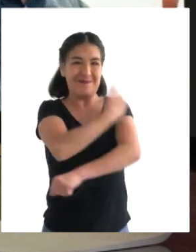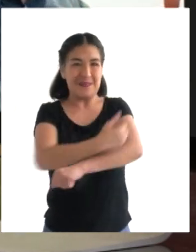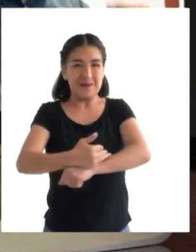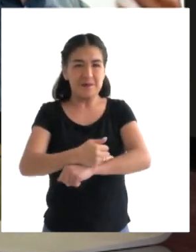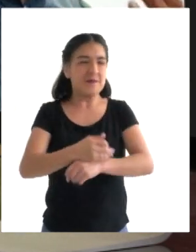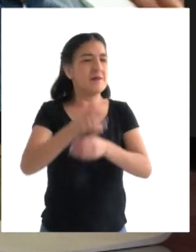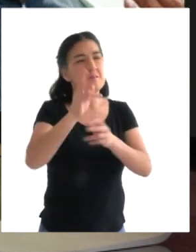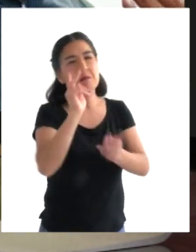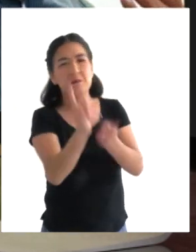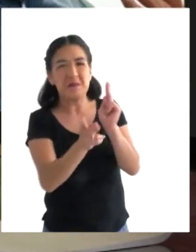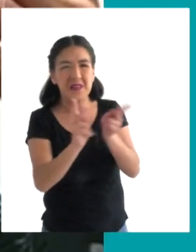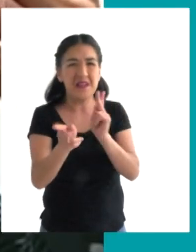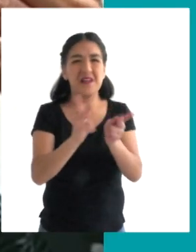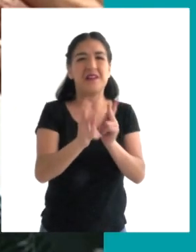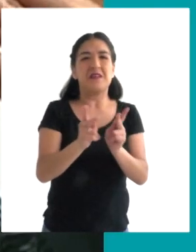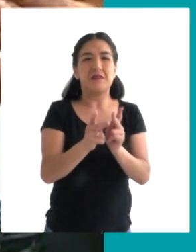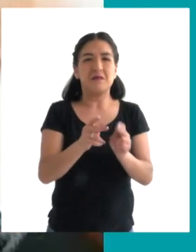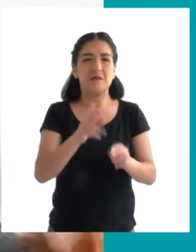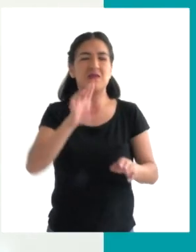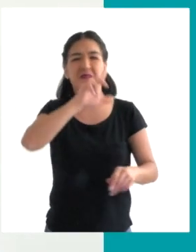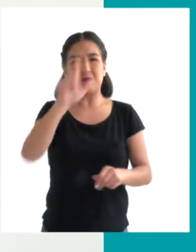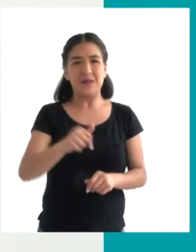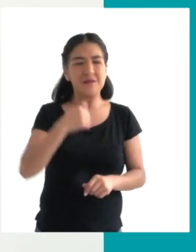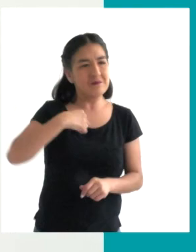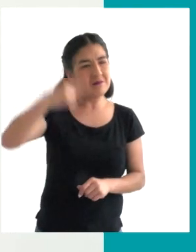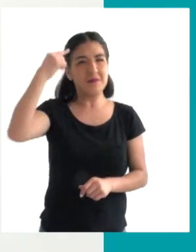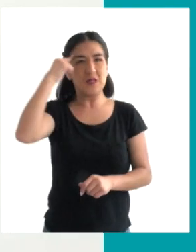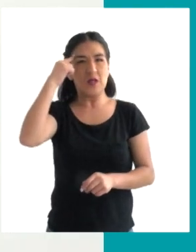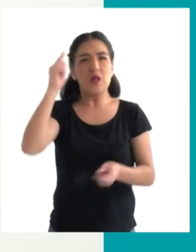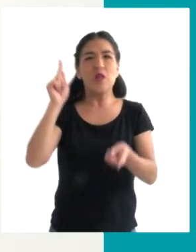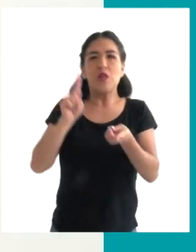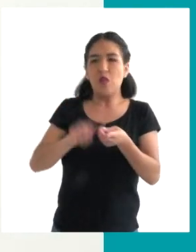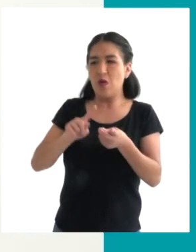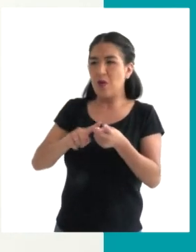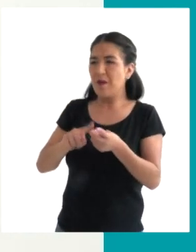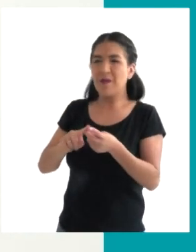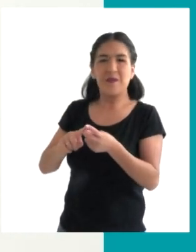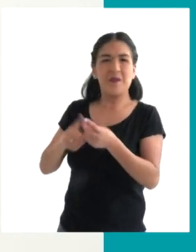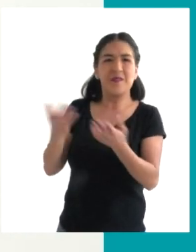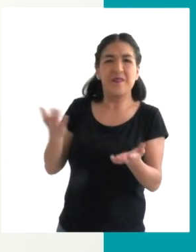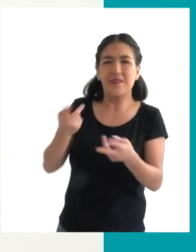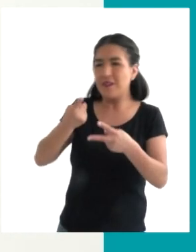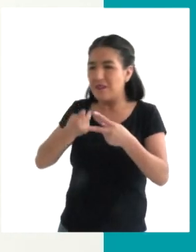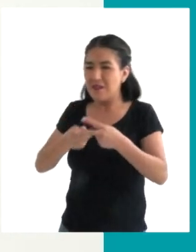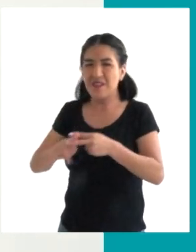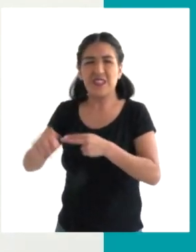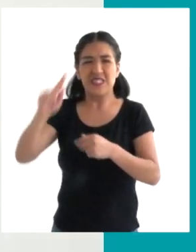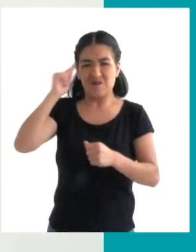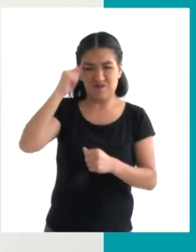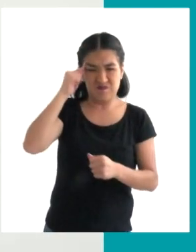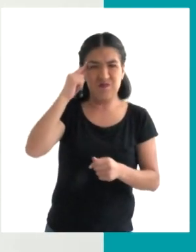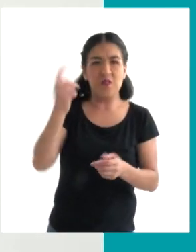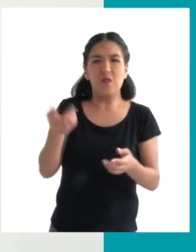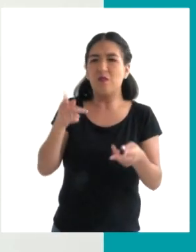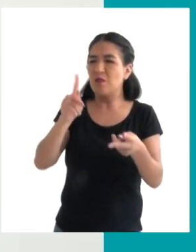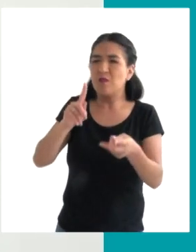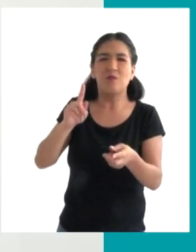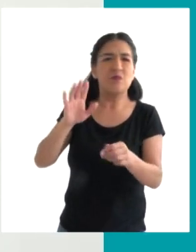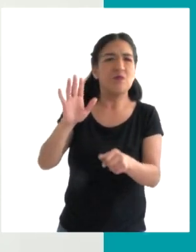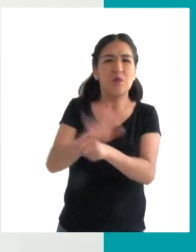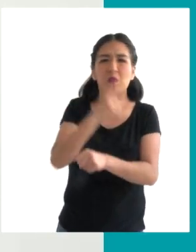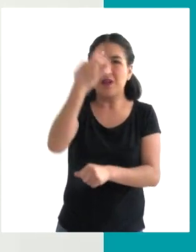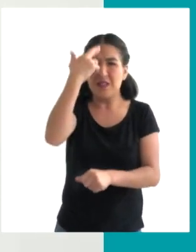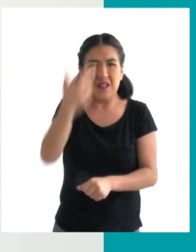a platicar y te percatas de dónde viene el enojo, de dónde viene la ira y de dónde viene el miedo, entonces